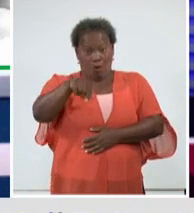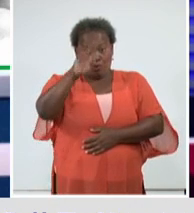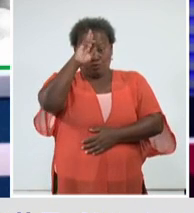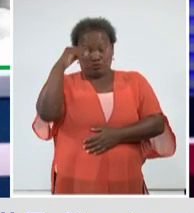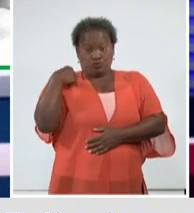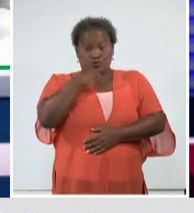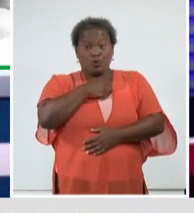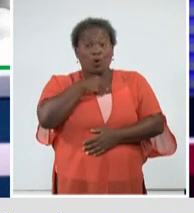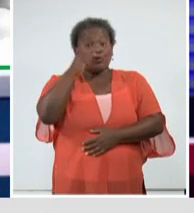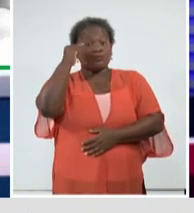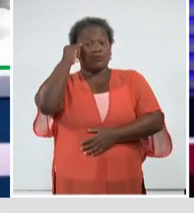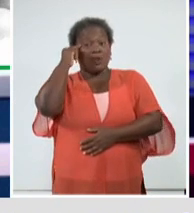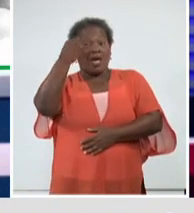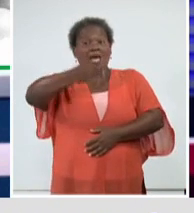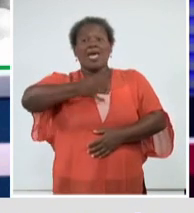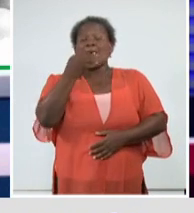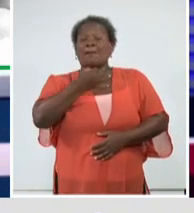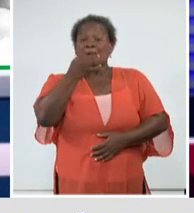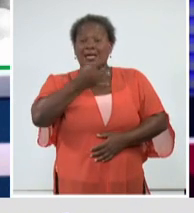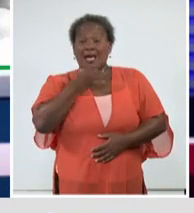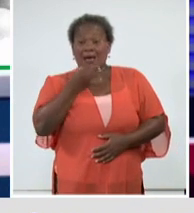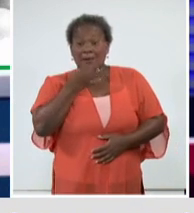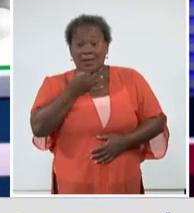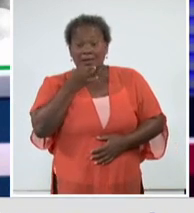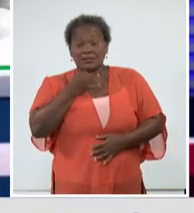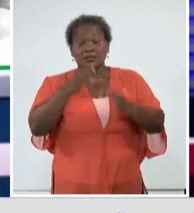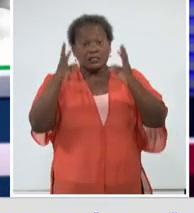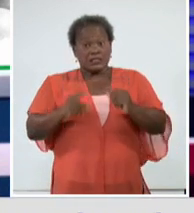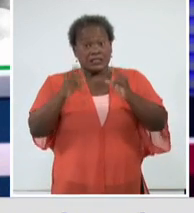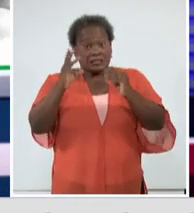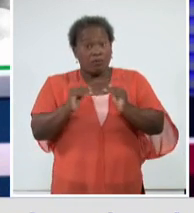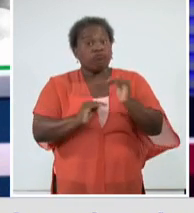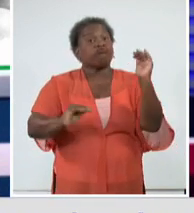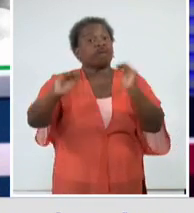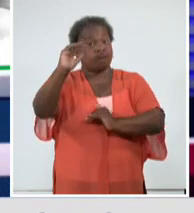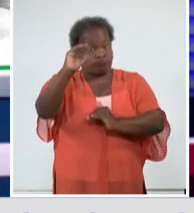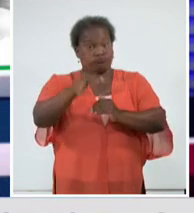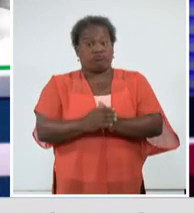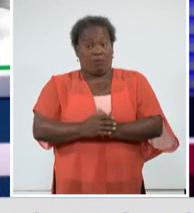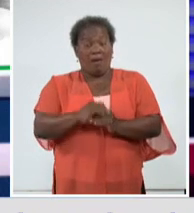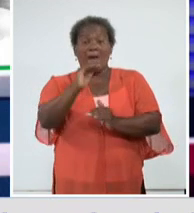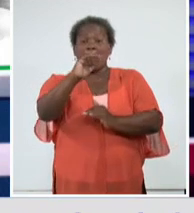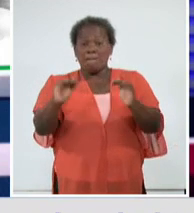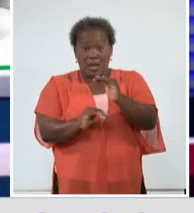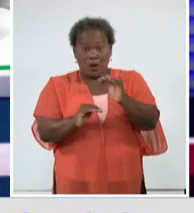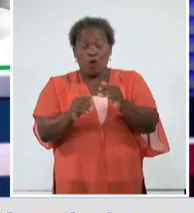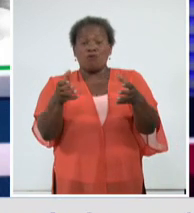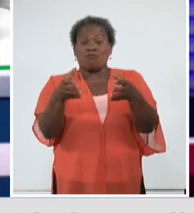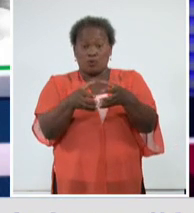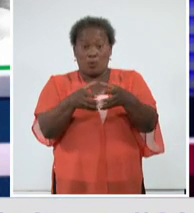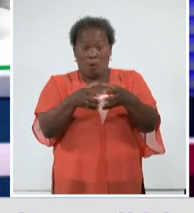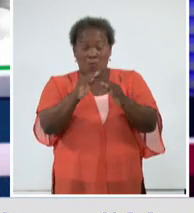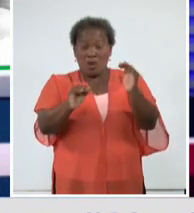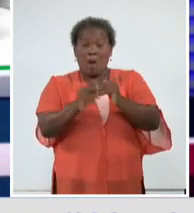Durán García daba a conocer cifras muy altas en menores de 20 años. Se reportan